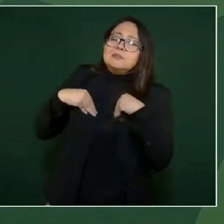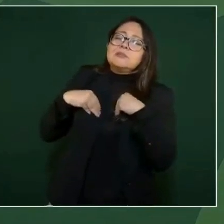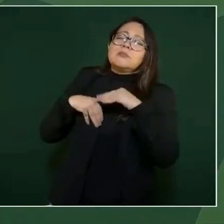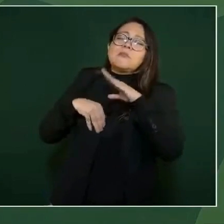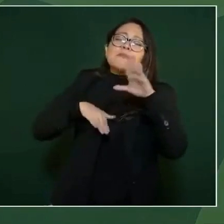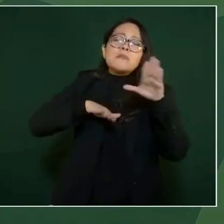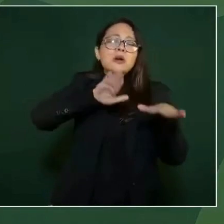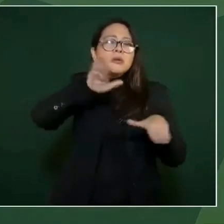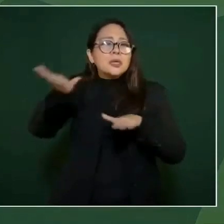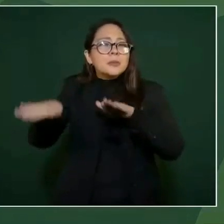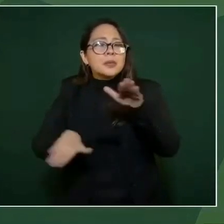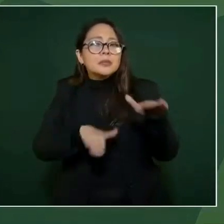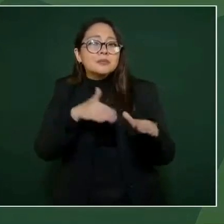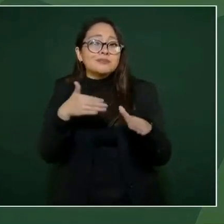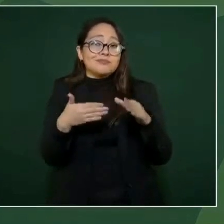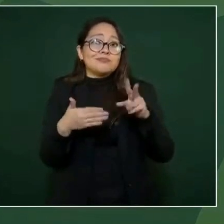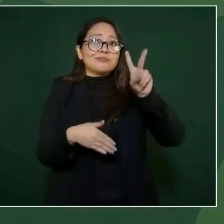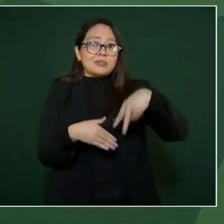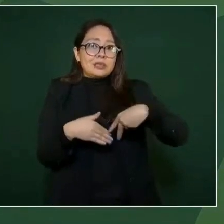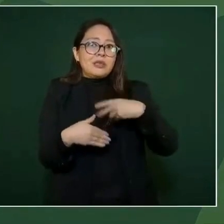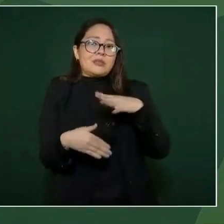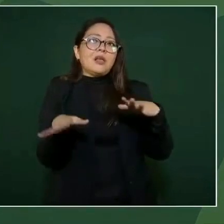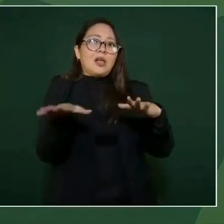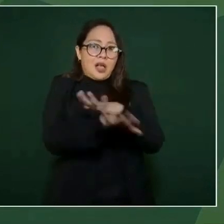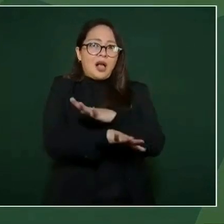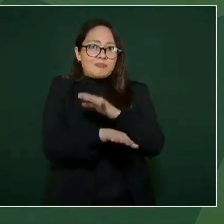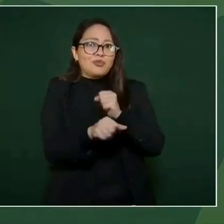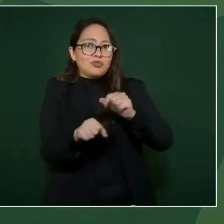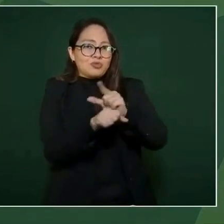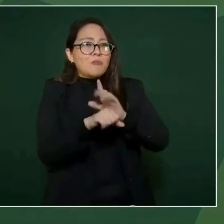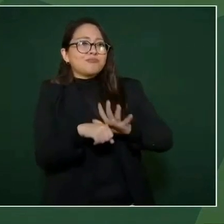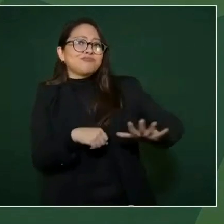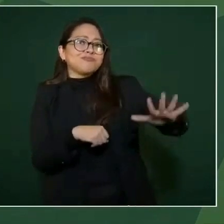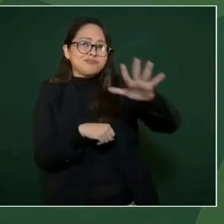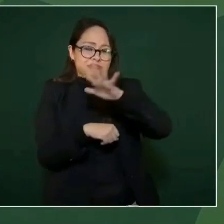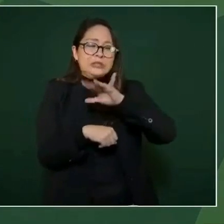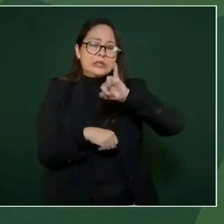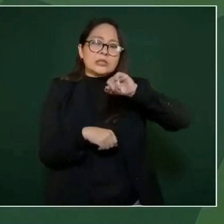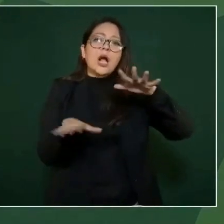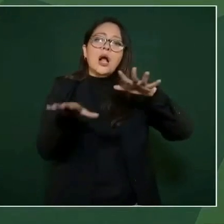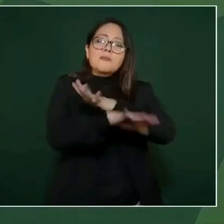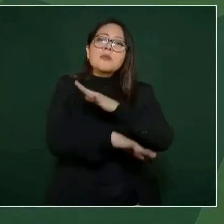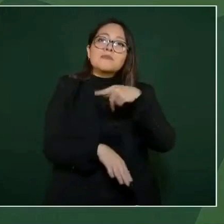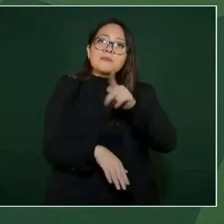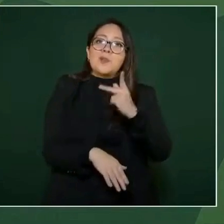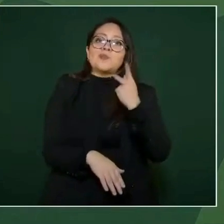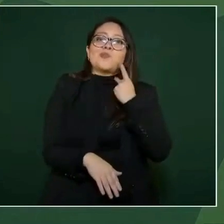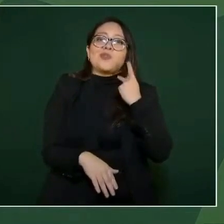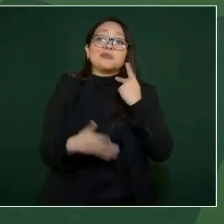cambio en lo social, pero en lo político